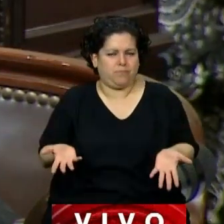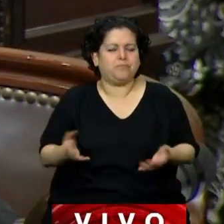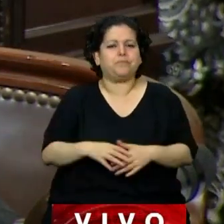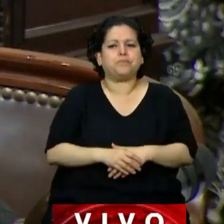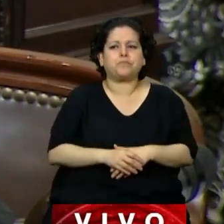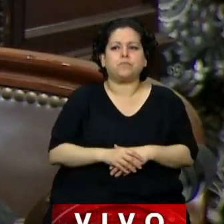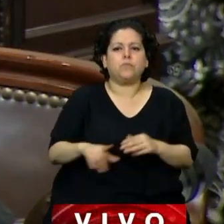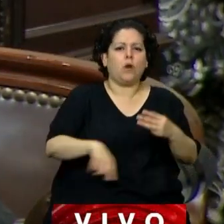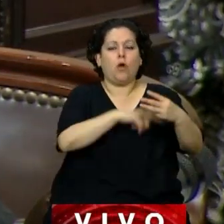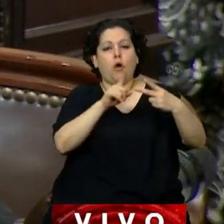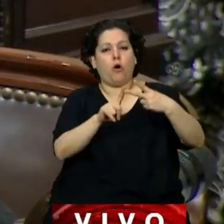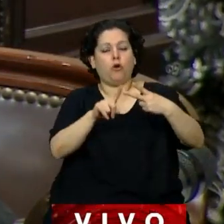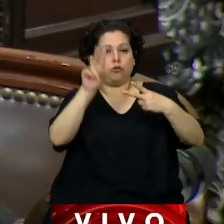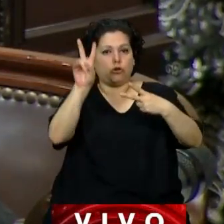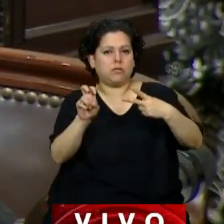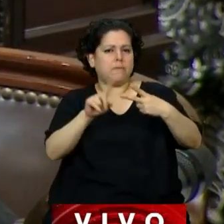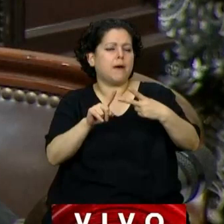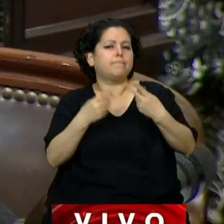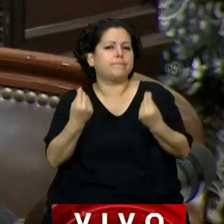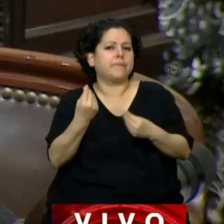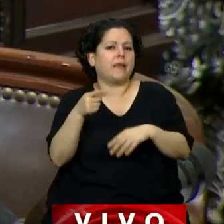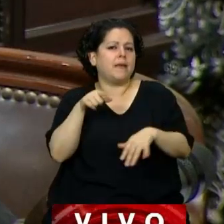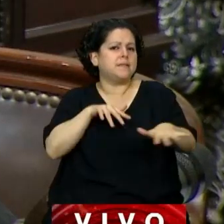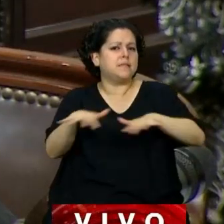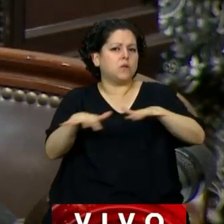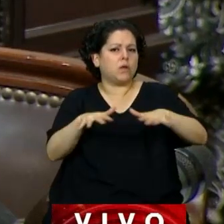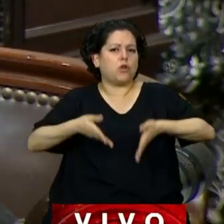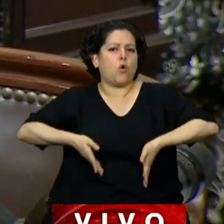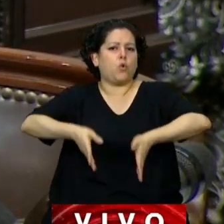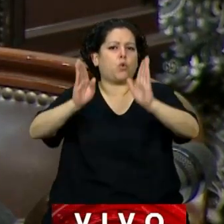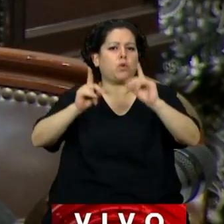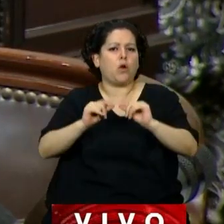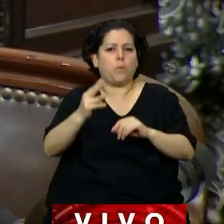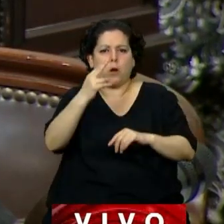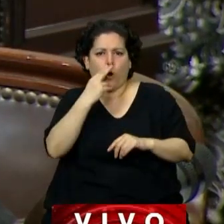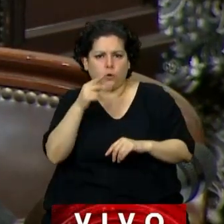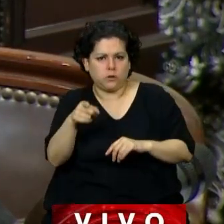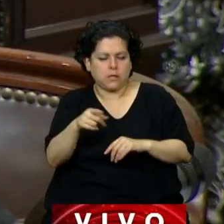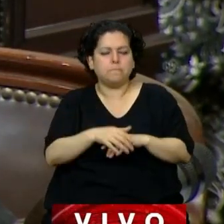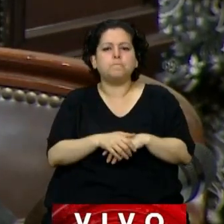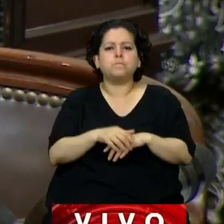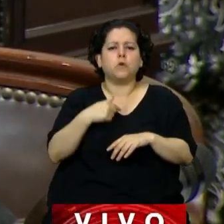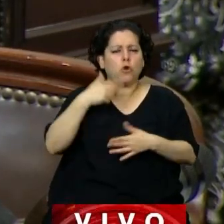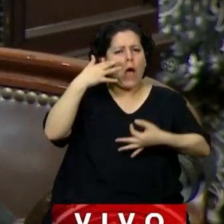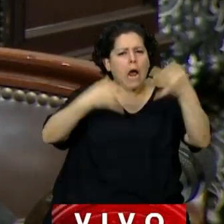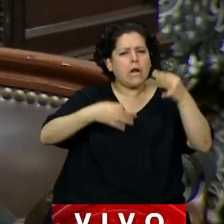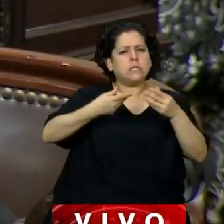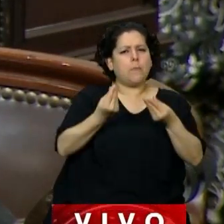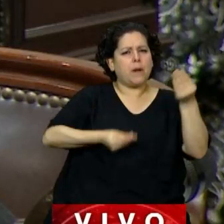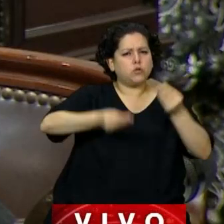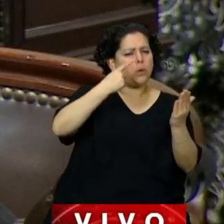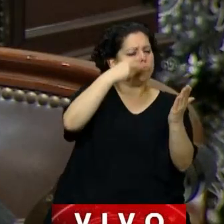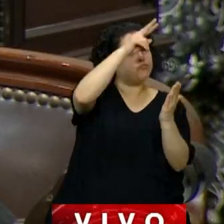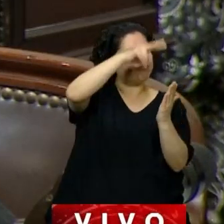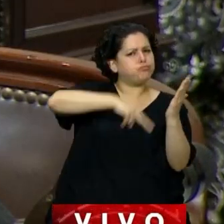Otro tema del que quiero hablar aquí es el estado en que se encuentra la Ruta 11. Analicé el presupuesto buscando las partidas